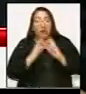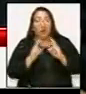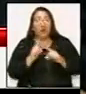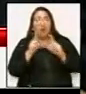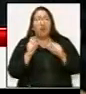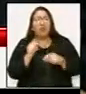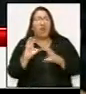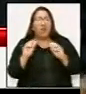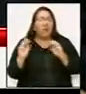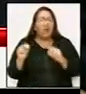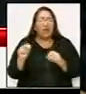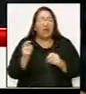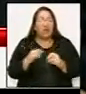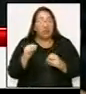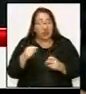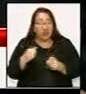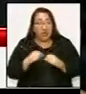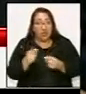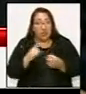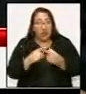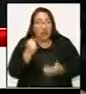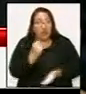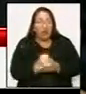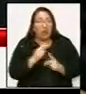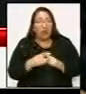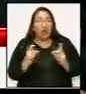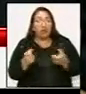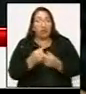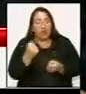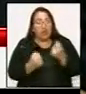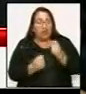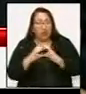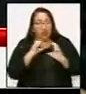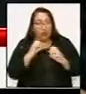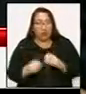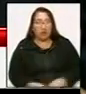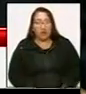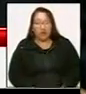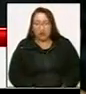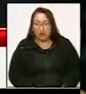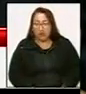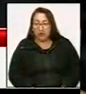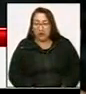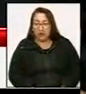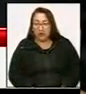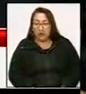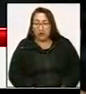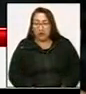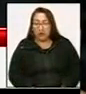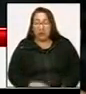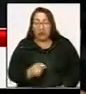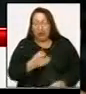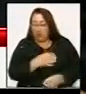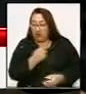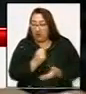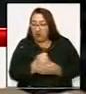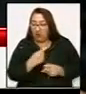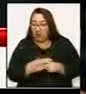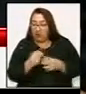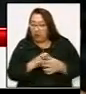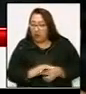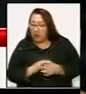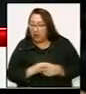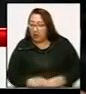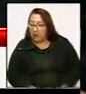presidente, y era que si esto había sido aprobado por la Comisión de Transportes y Comunicaciones, y efectivamente esto fue aprobado por